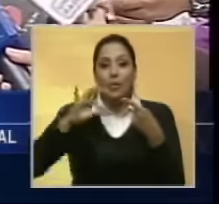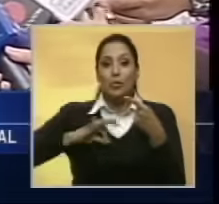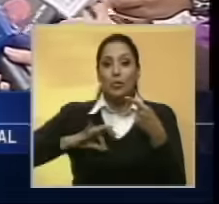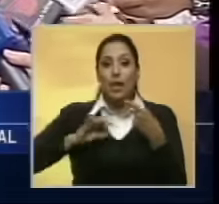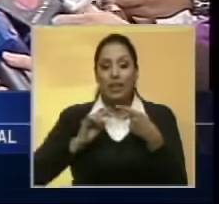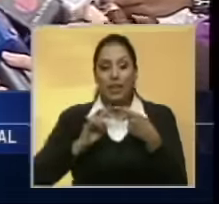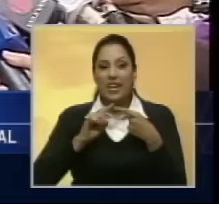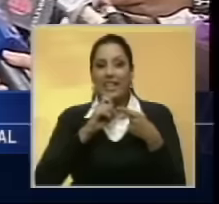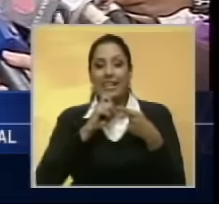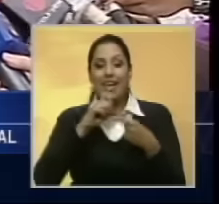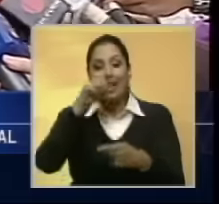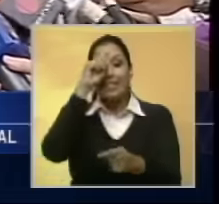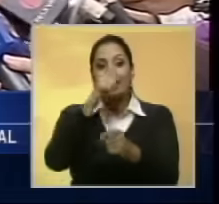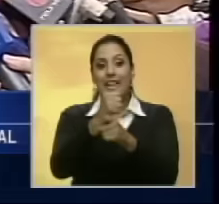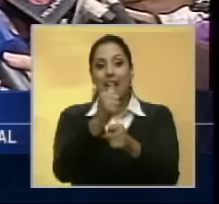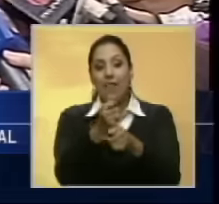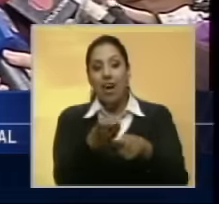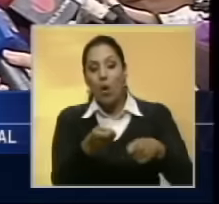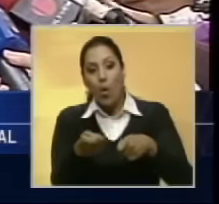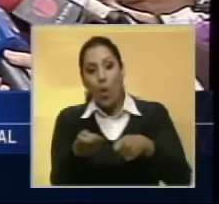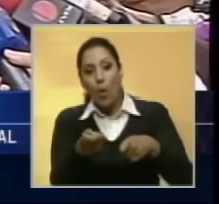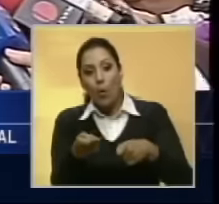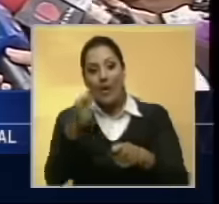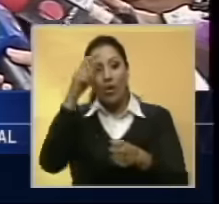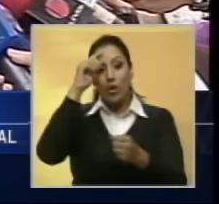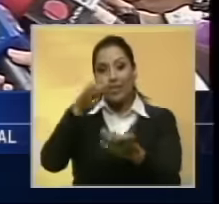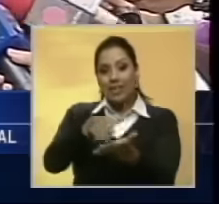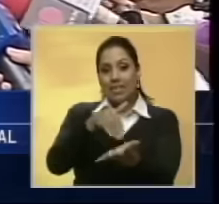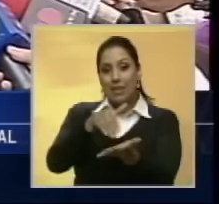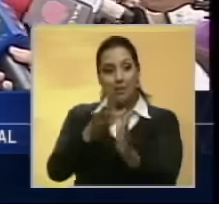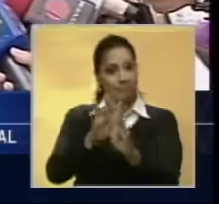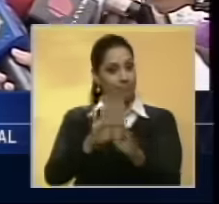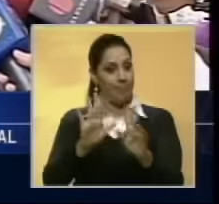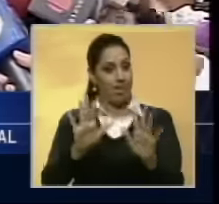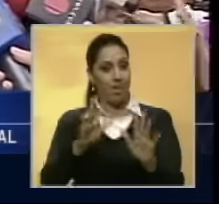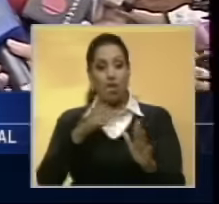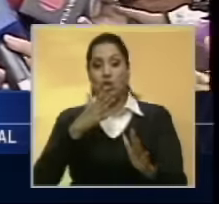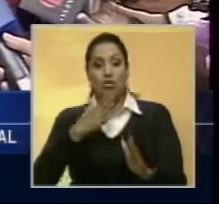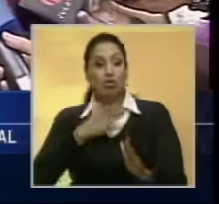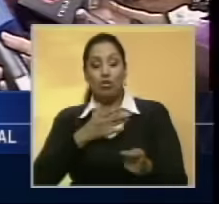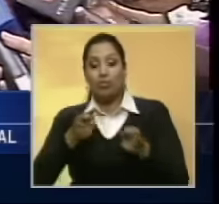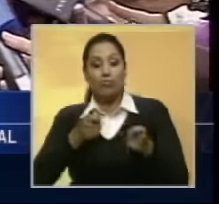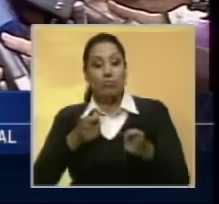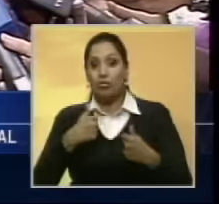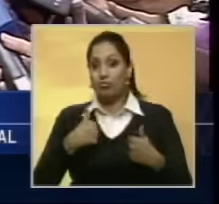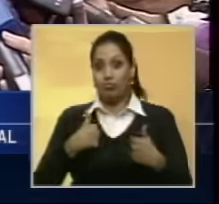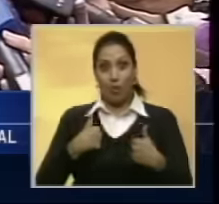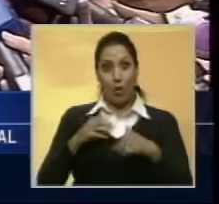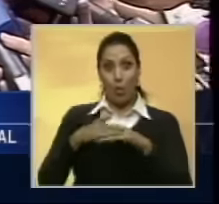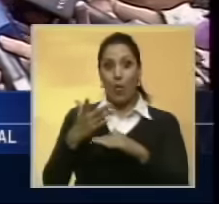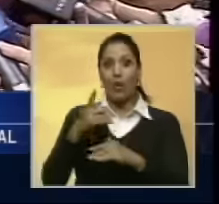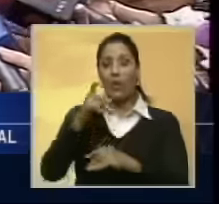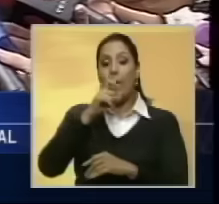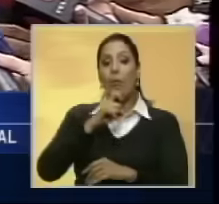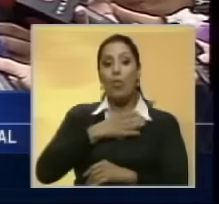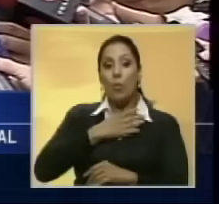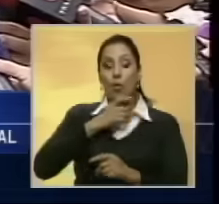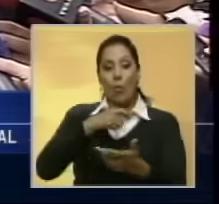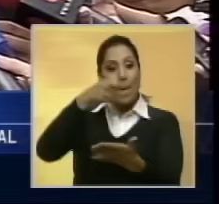salario para los empleados y los obreros. Que eso no lo maneja tampoco la Asamblea porque Tesorería lo